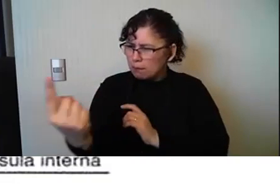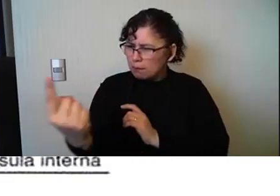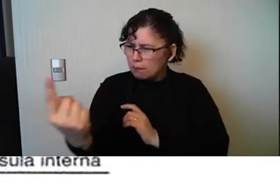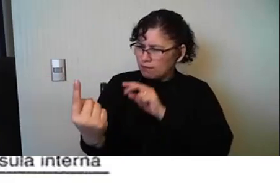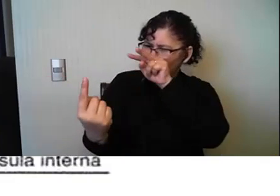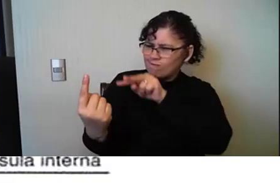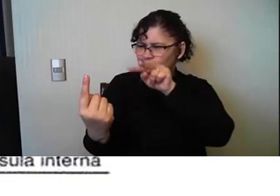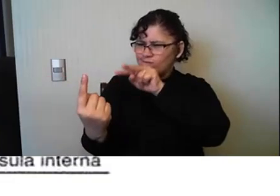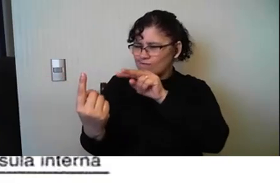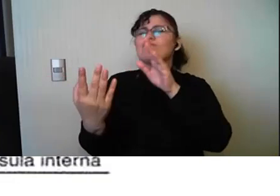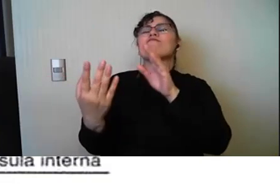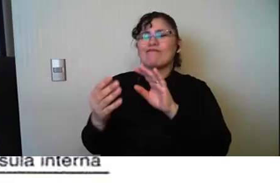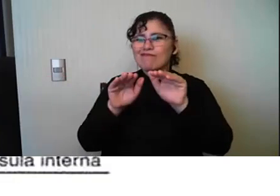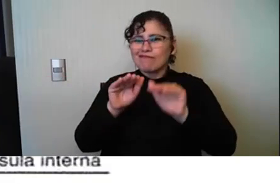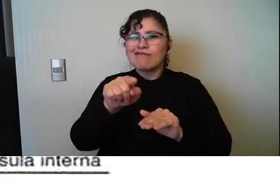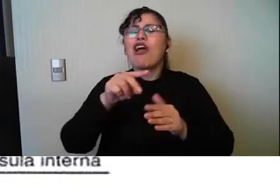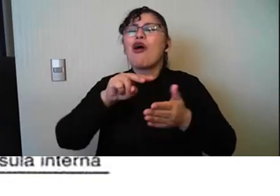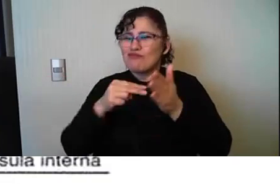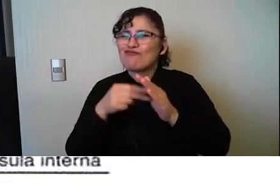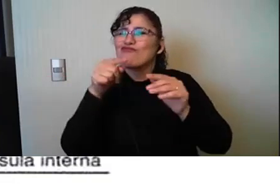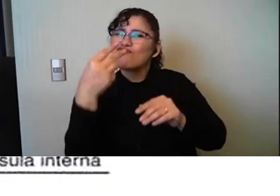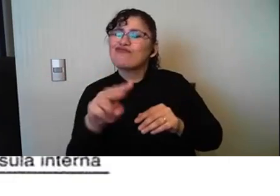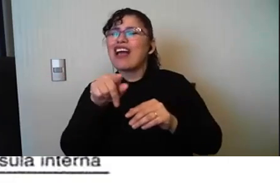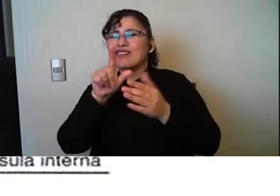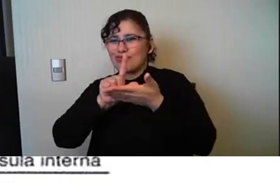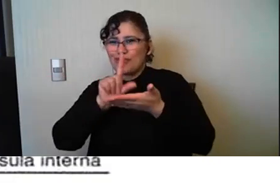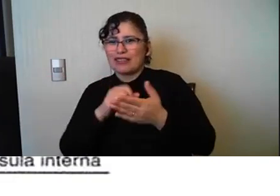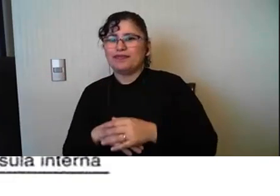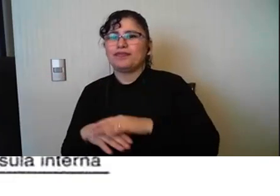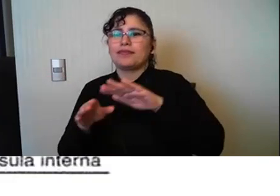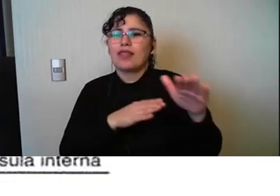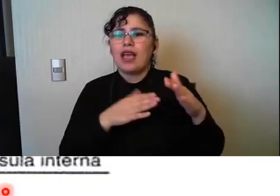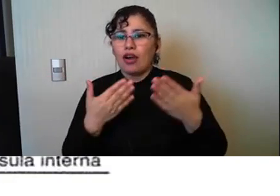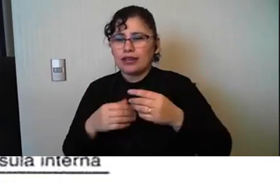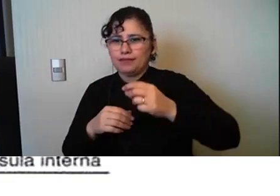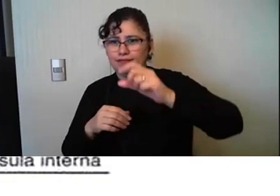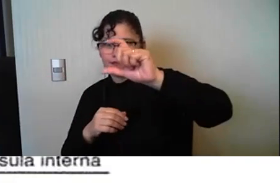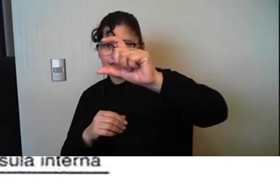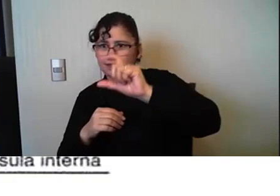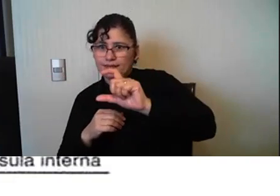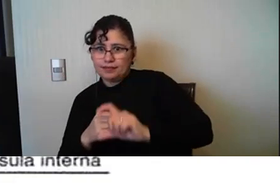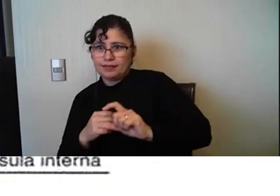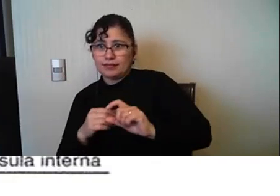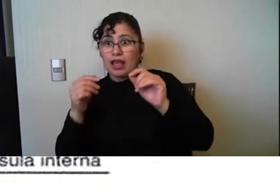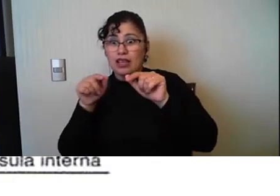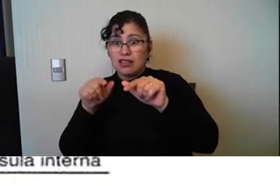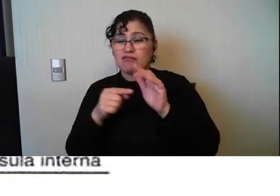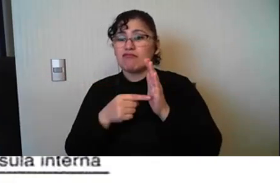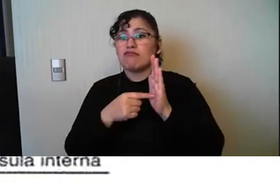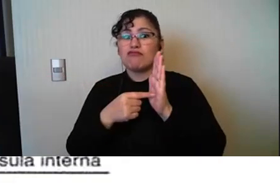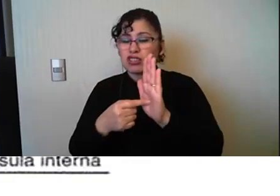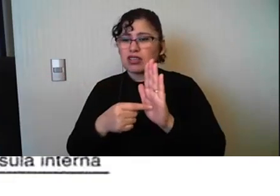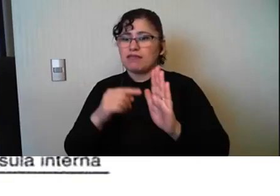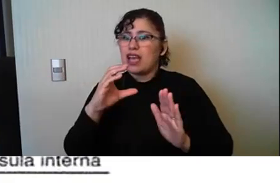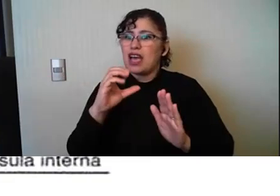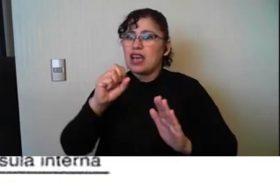entonces la sistematización de la cápsula interna. Aquí están las porciones de la cápsula interna, este dibujo representa esto, y